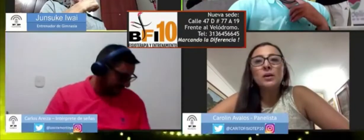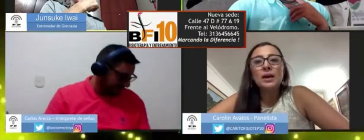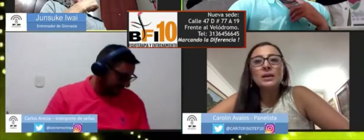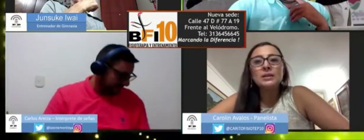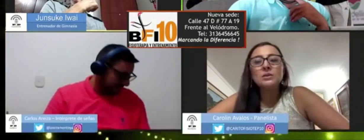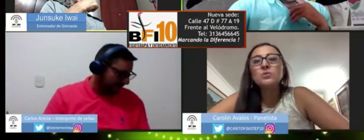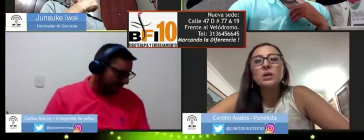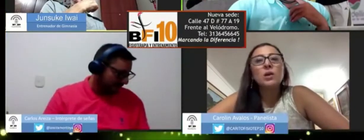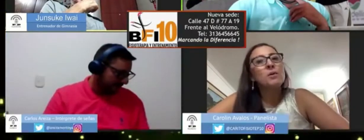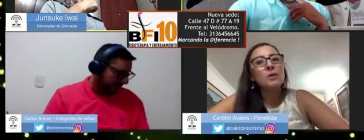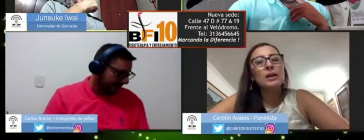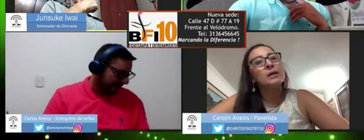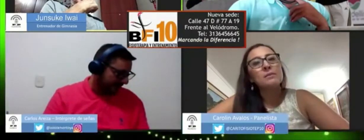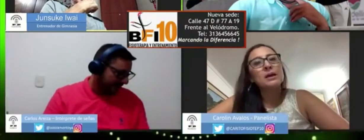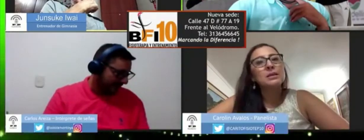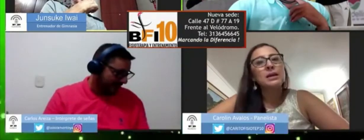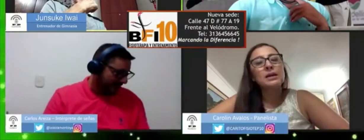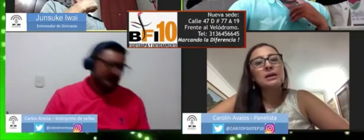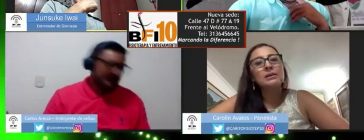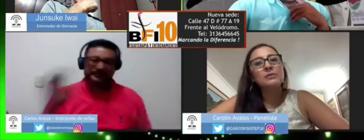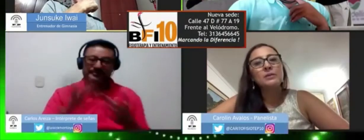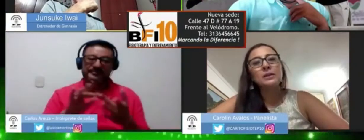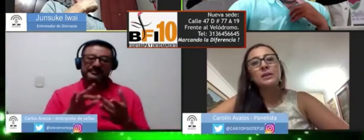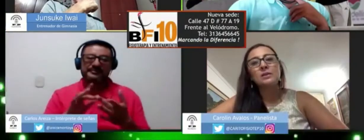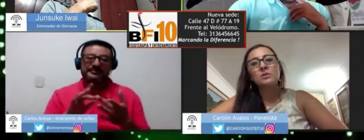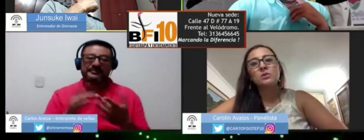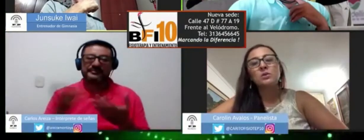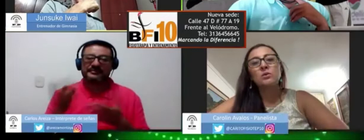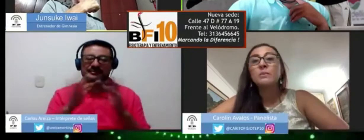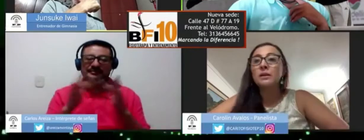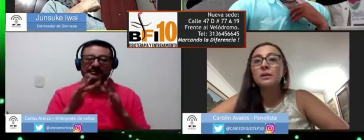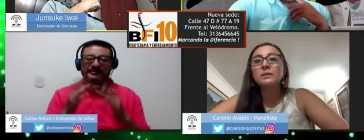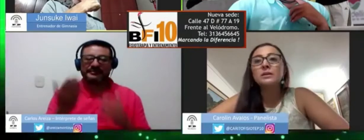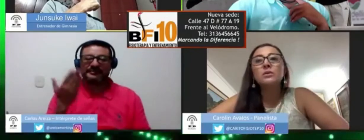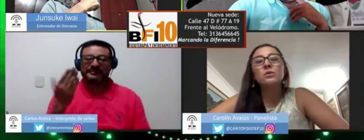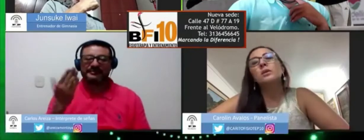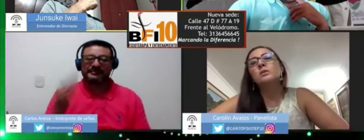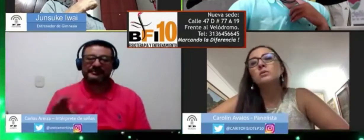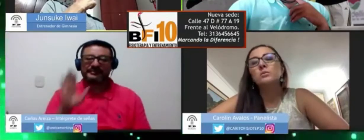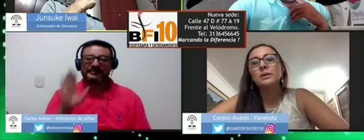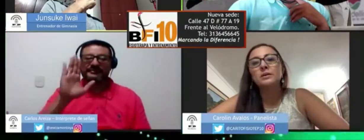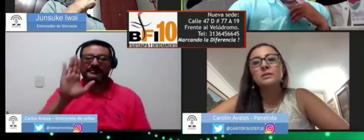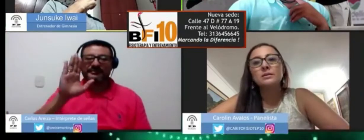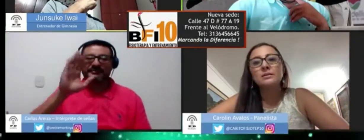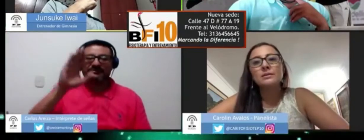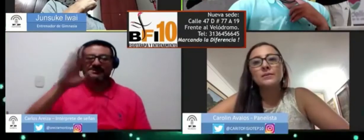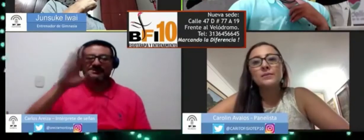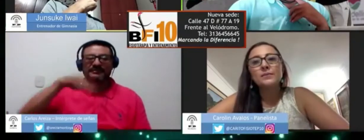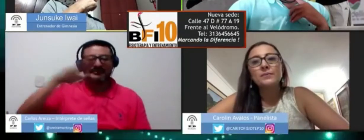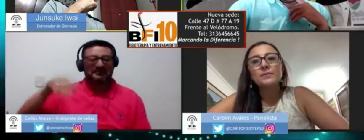de ellas, ¿usted cómo ve la gimnasia femenina de nuestro departamento y de nuestro país?